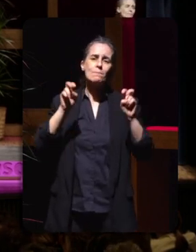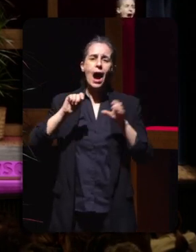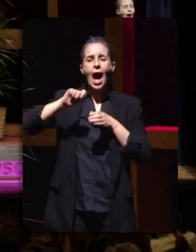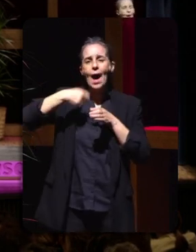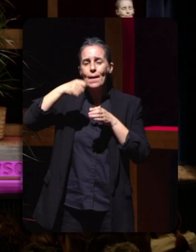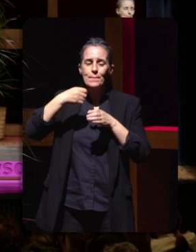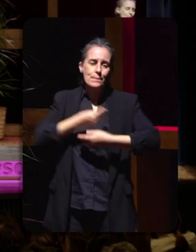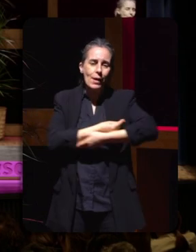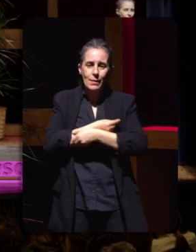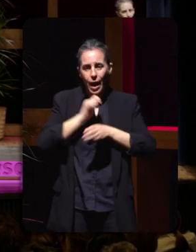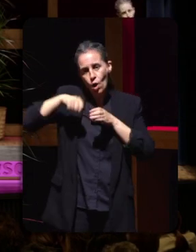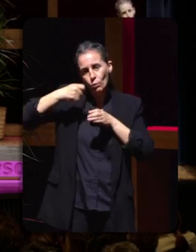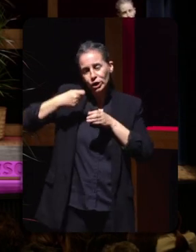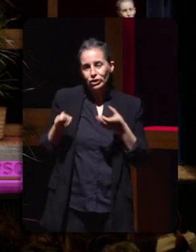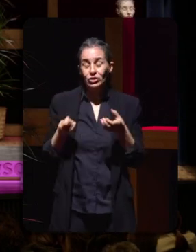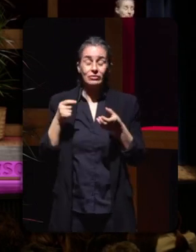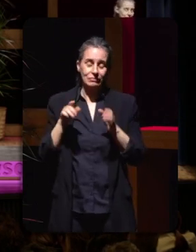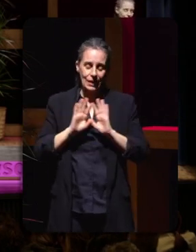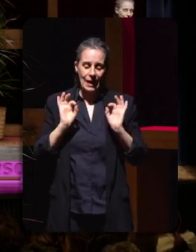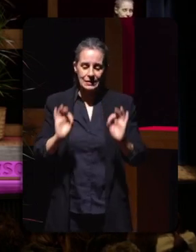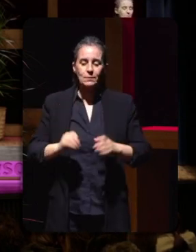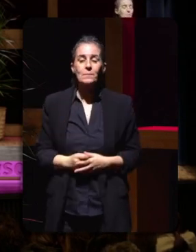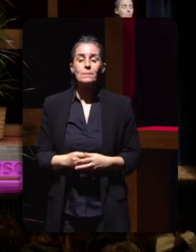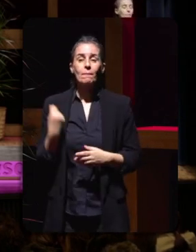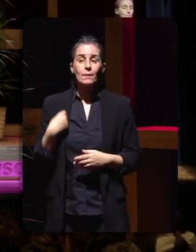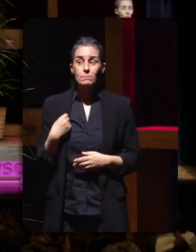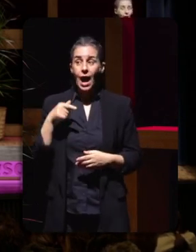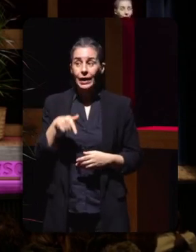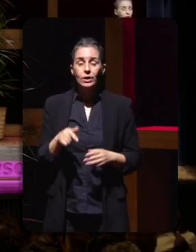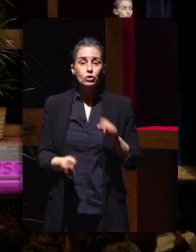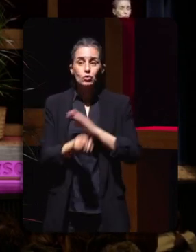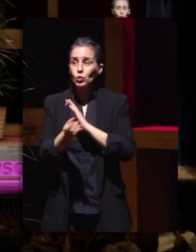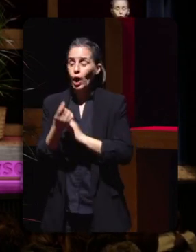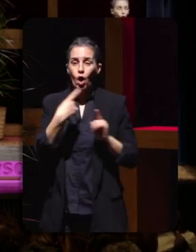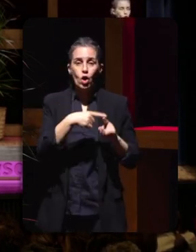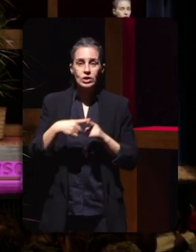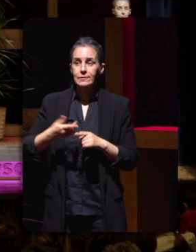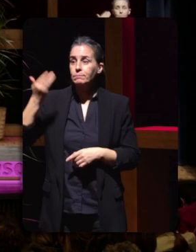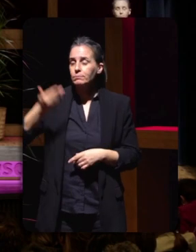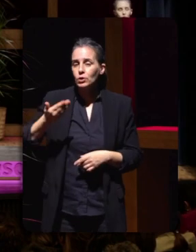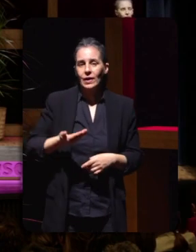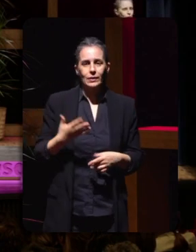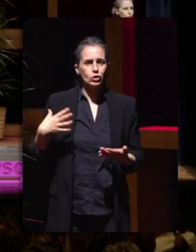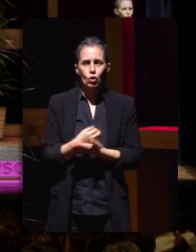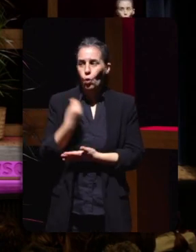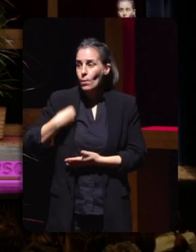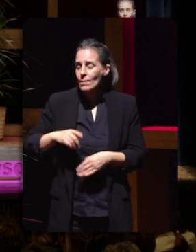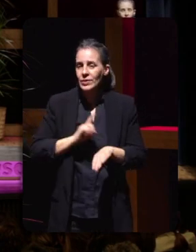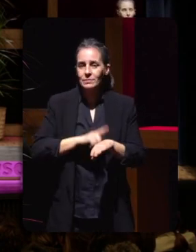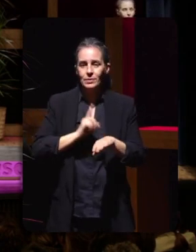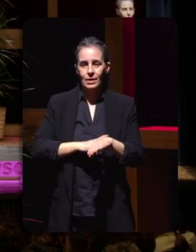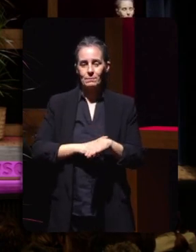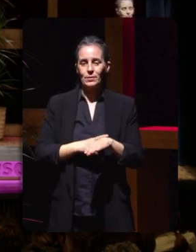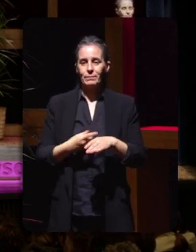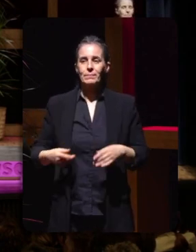es un tema así de fuerte sucede que están pasando cosas gordísimas o sea está pasando todo a la vez somos las